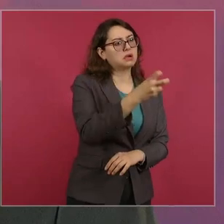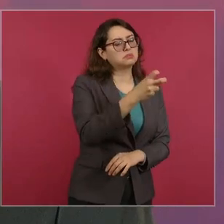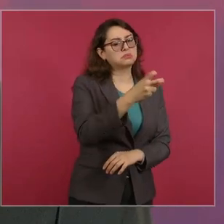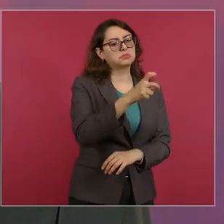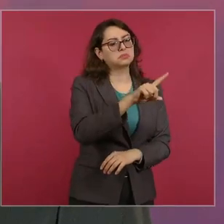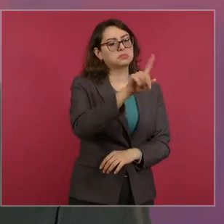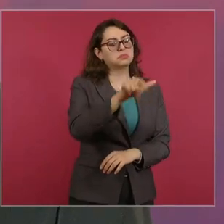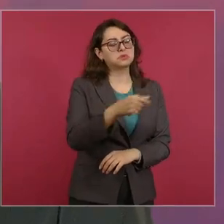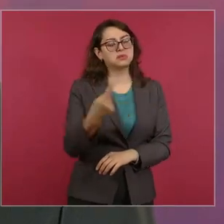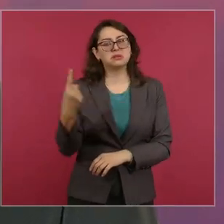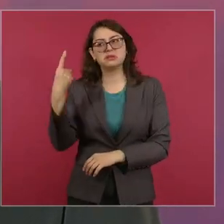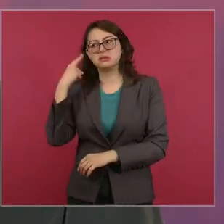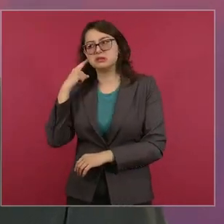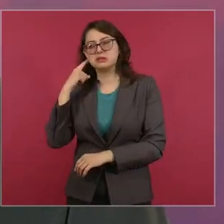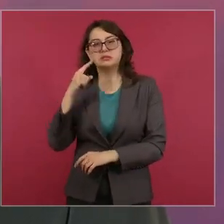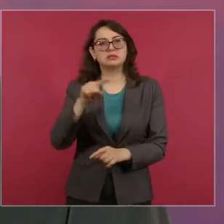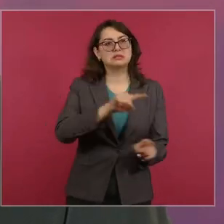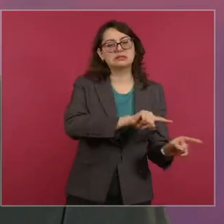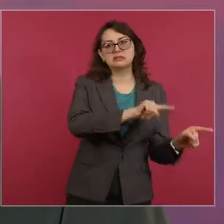dolorosísimo